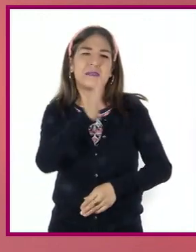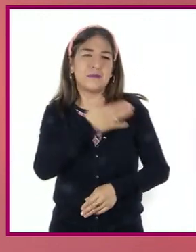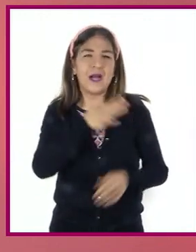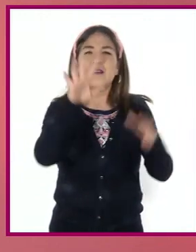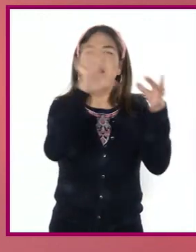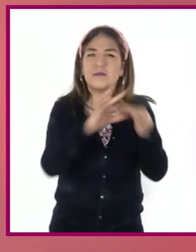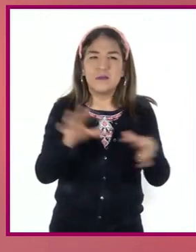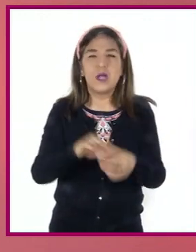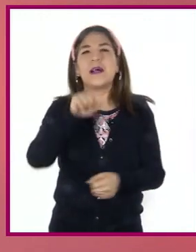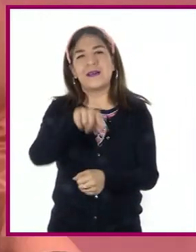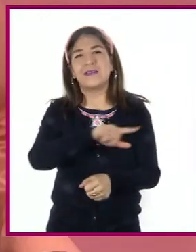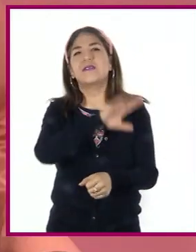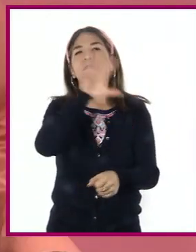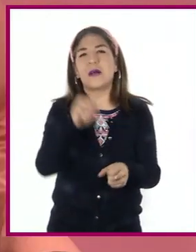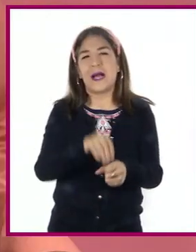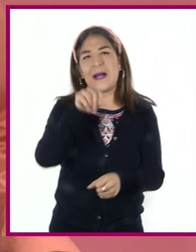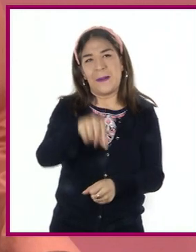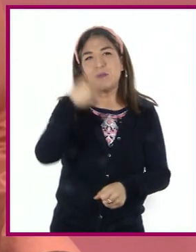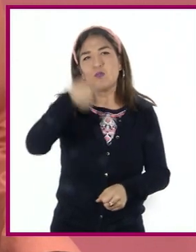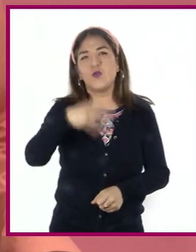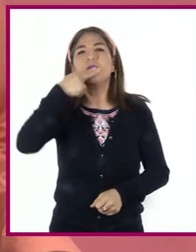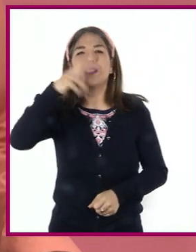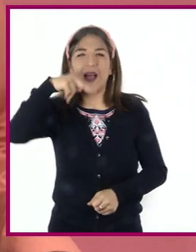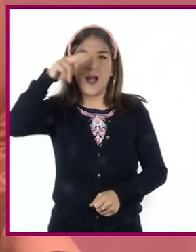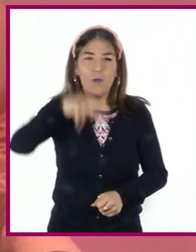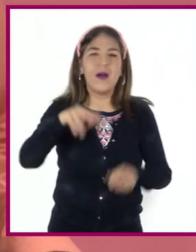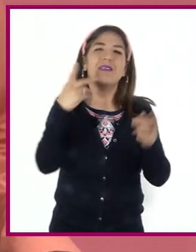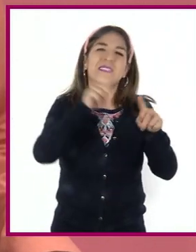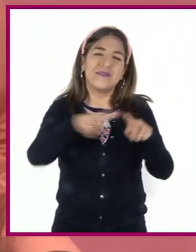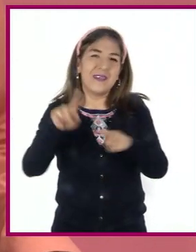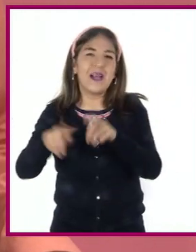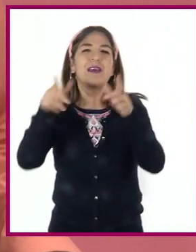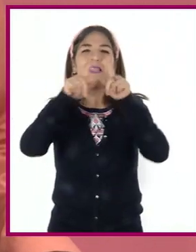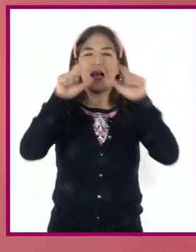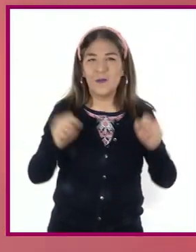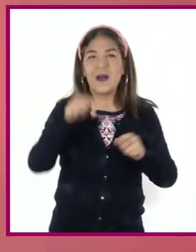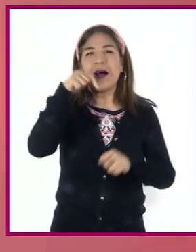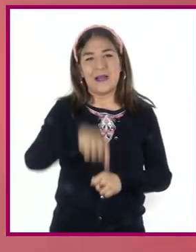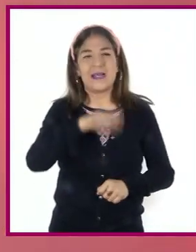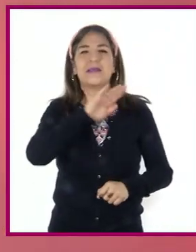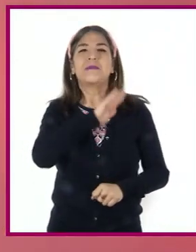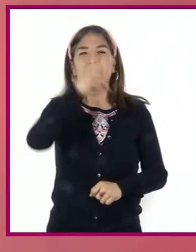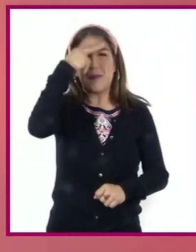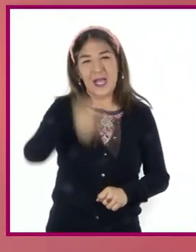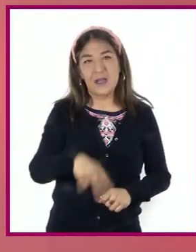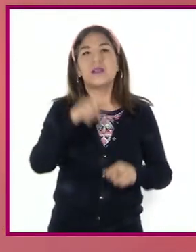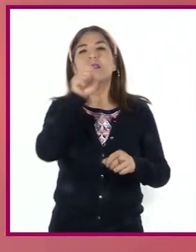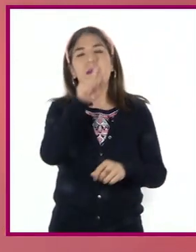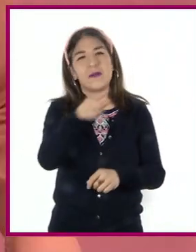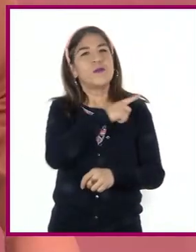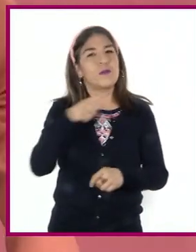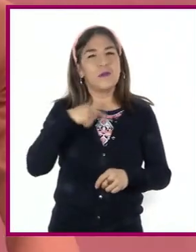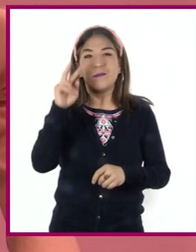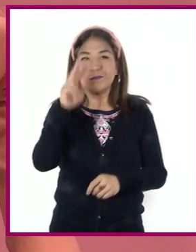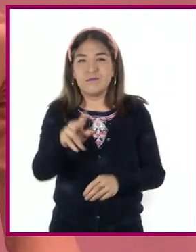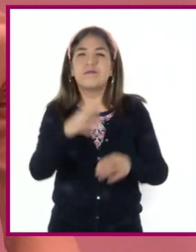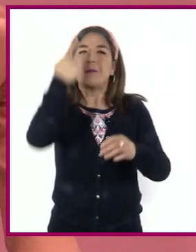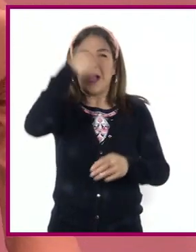leer más poesía para poner en práctica el contenido. Podré identificar estas figuras y quizá ahora tenga